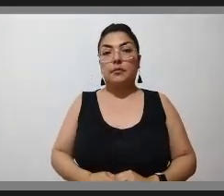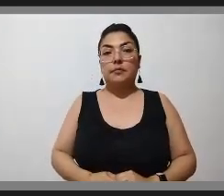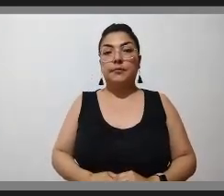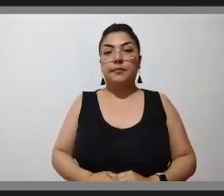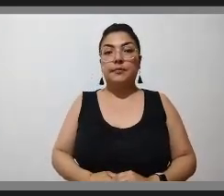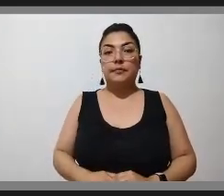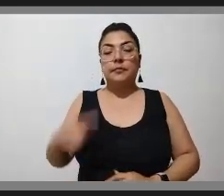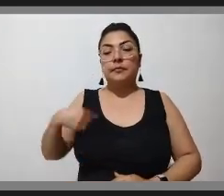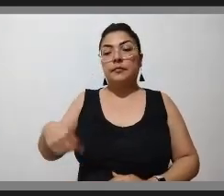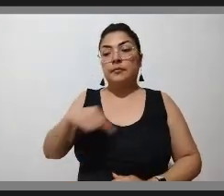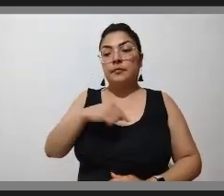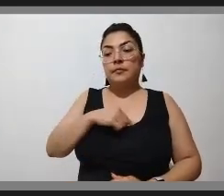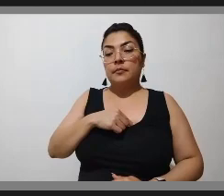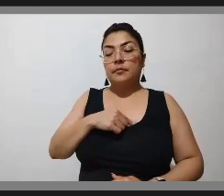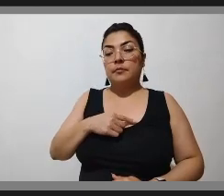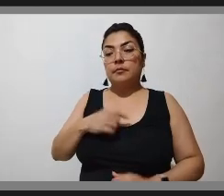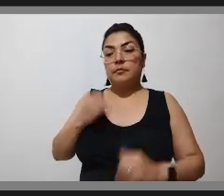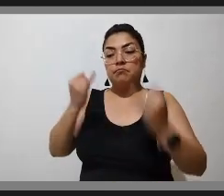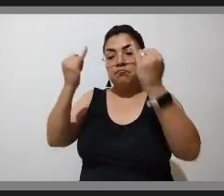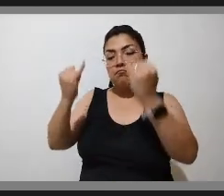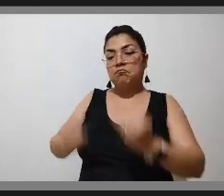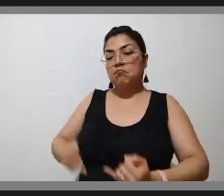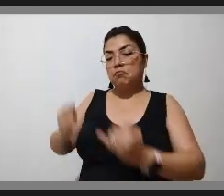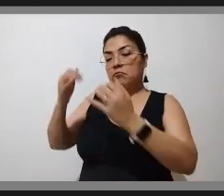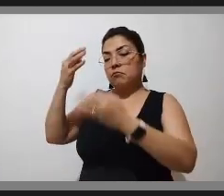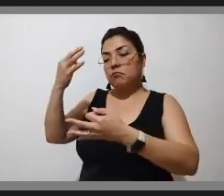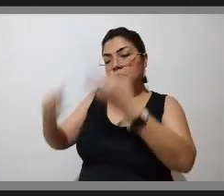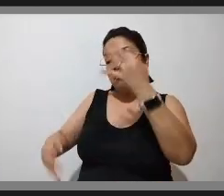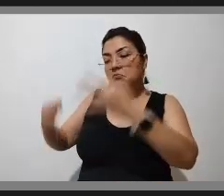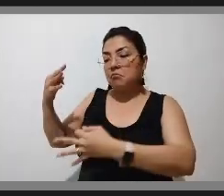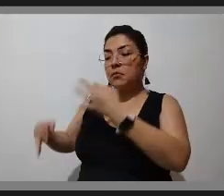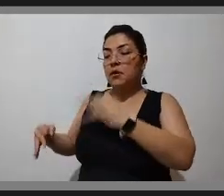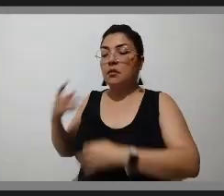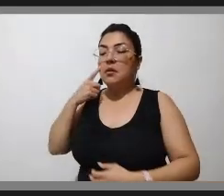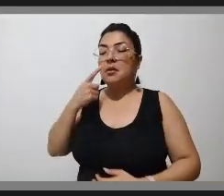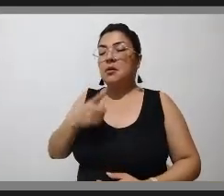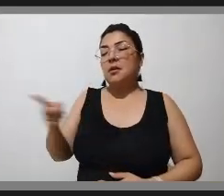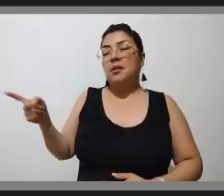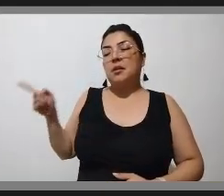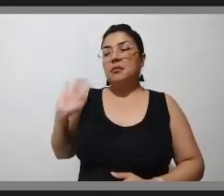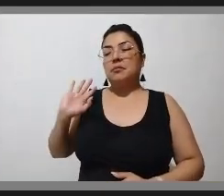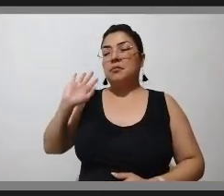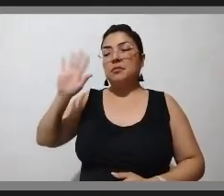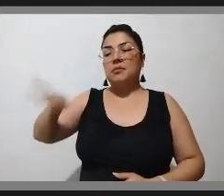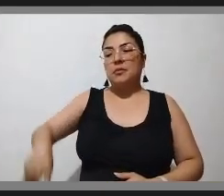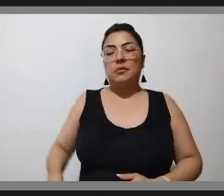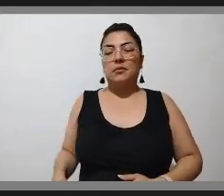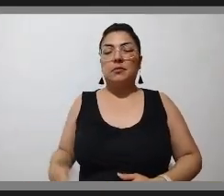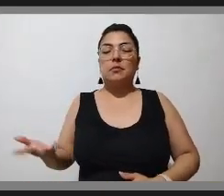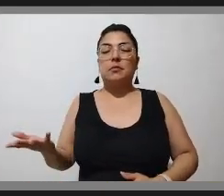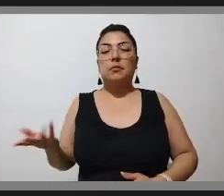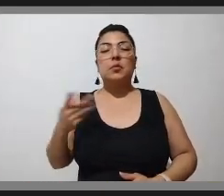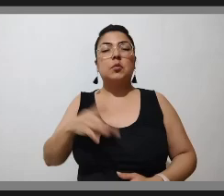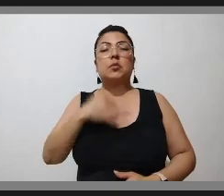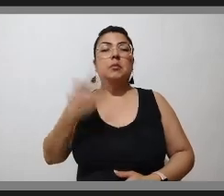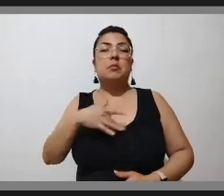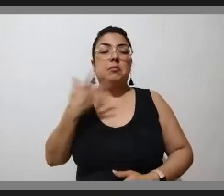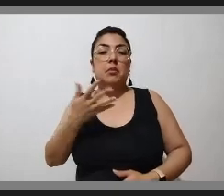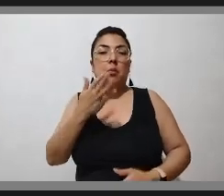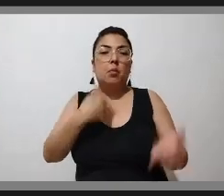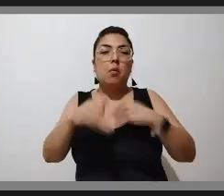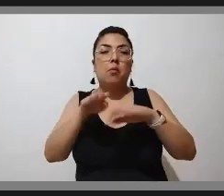de género, no nada más a juzgar, porque en el ámbito legal y en el ámbito político escuchamos mucho de, ay, sí, vamos a juzgar